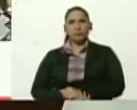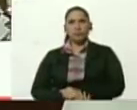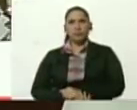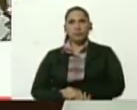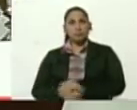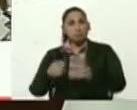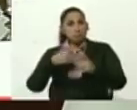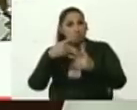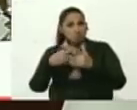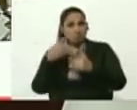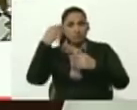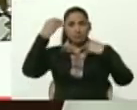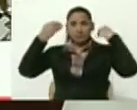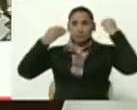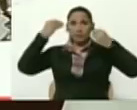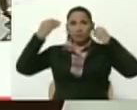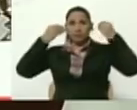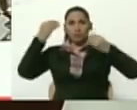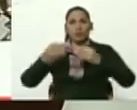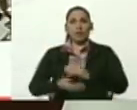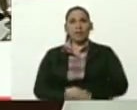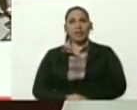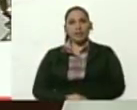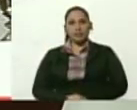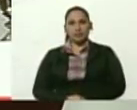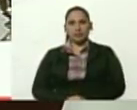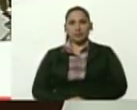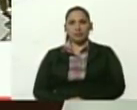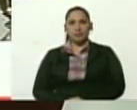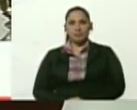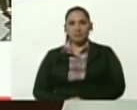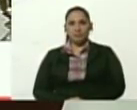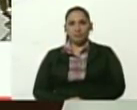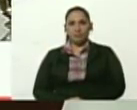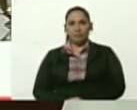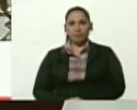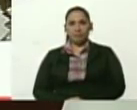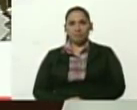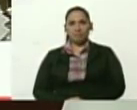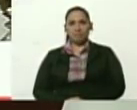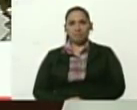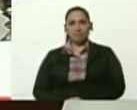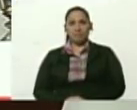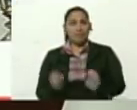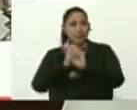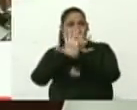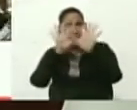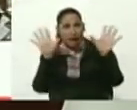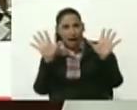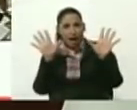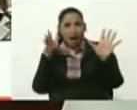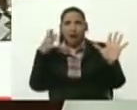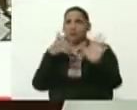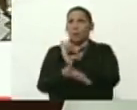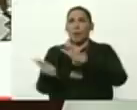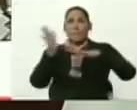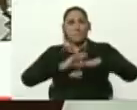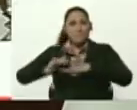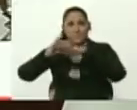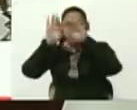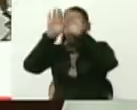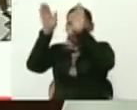Calculemos entonces la evidencia, lo que ponen en claro en la vitrina pública mundial,